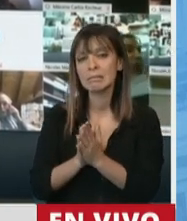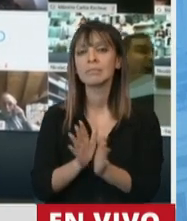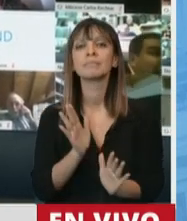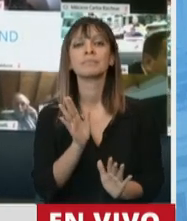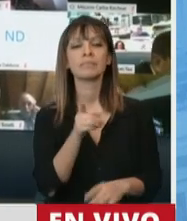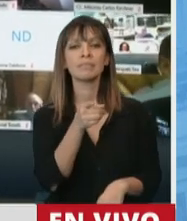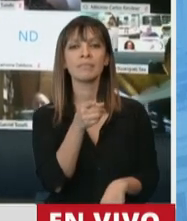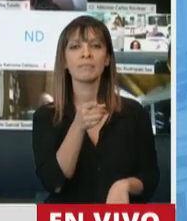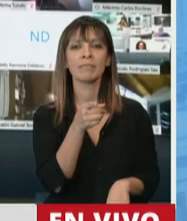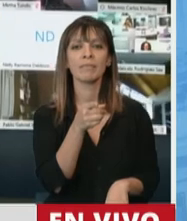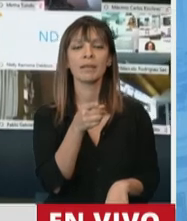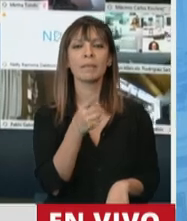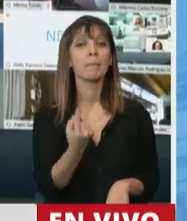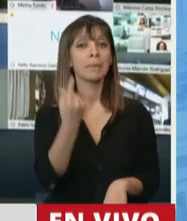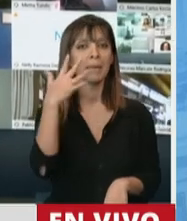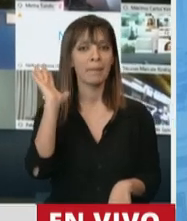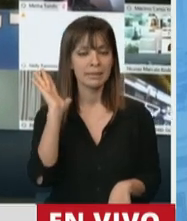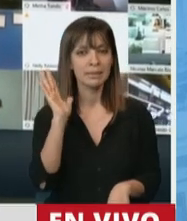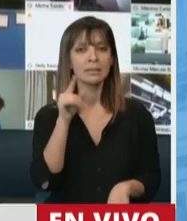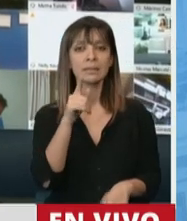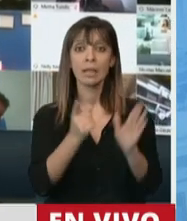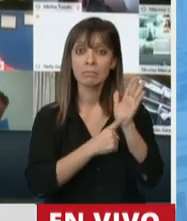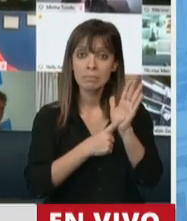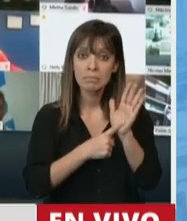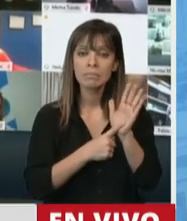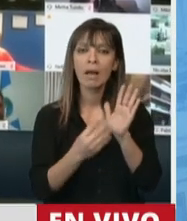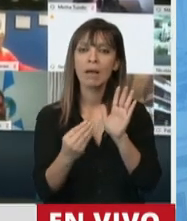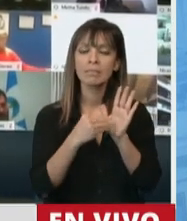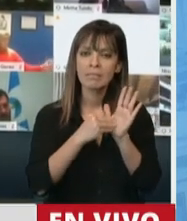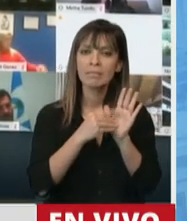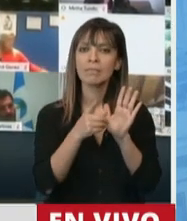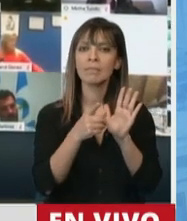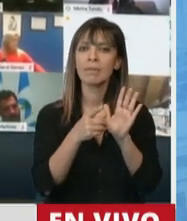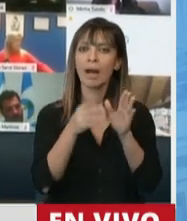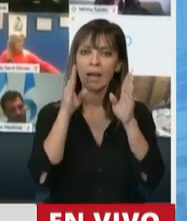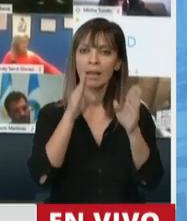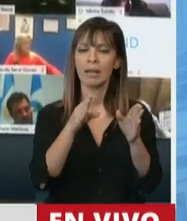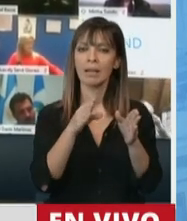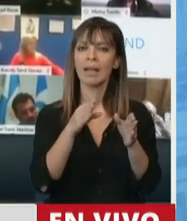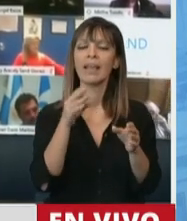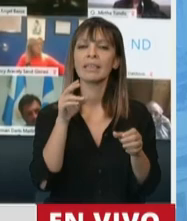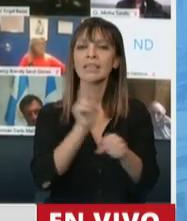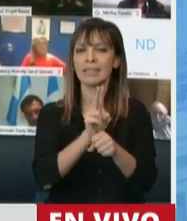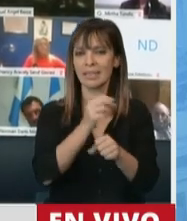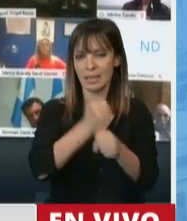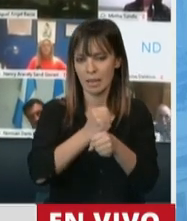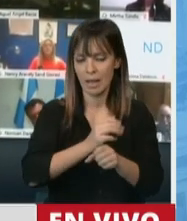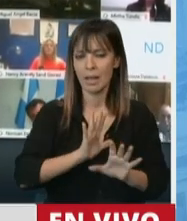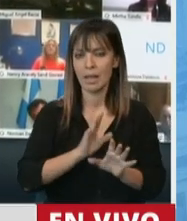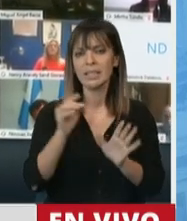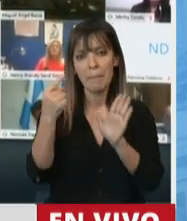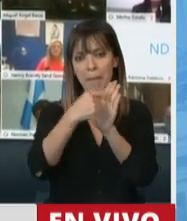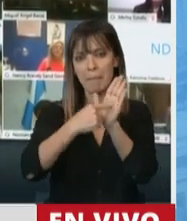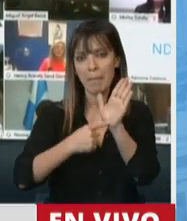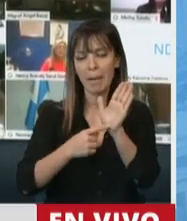hablar, sí, por primera vez en una normativa se va a hablar y se tienen en cuenta las tareas de cuidado, que ya lo explicitaron